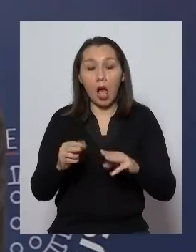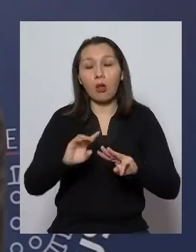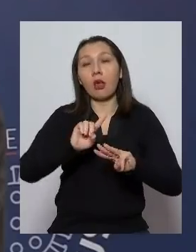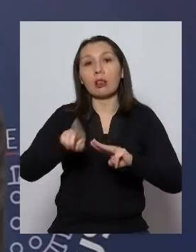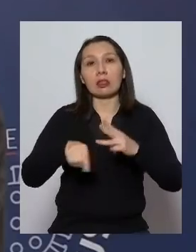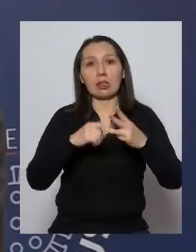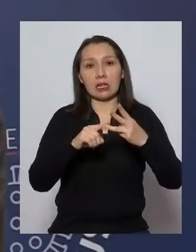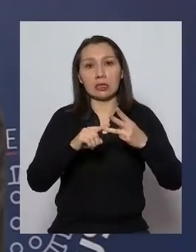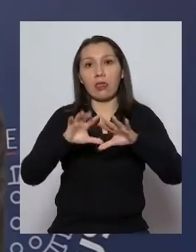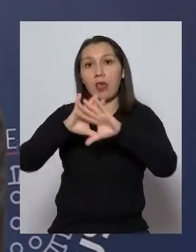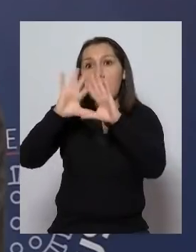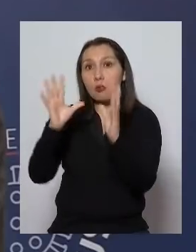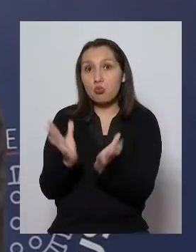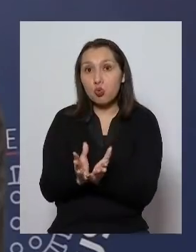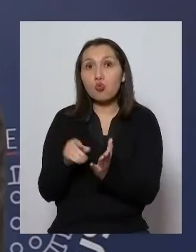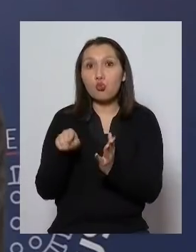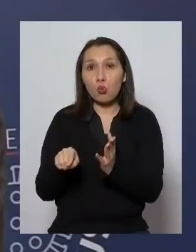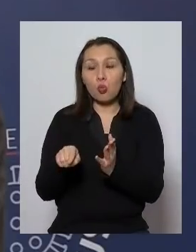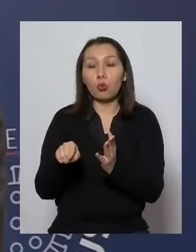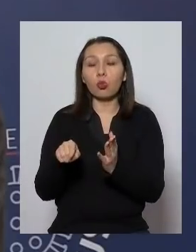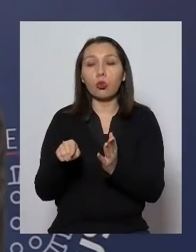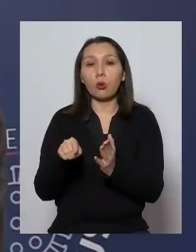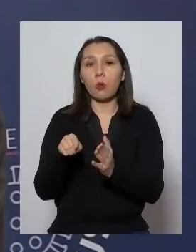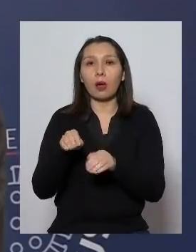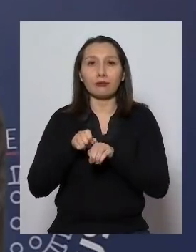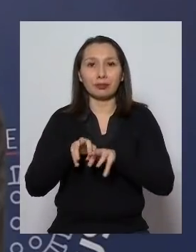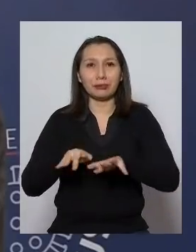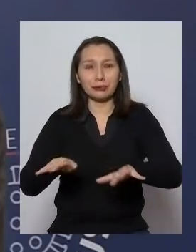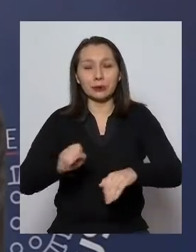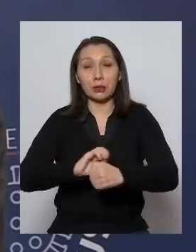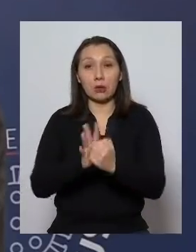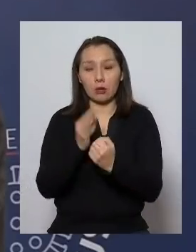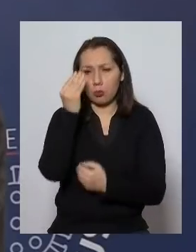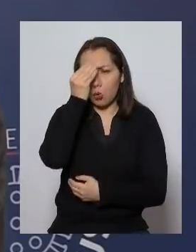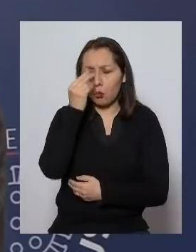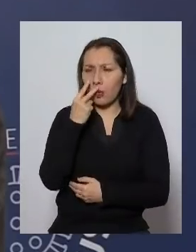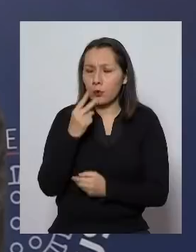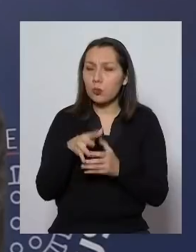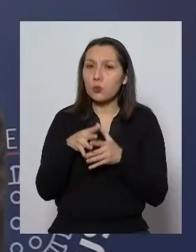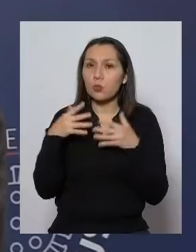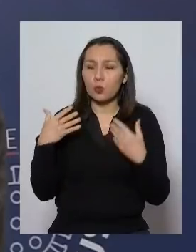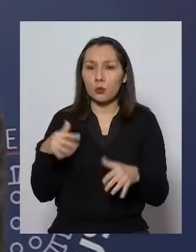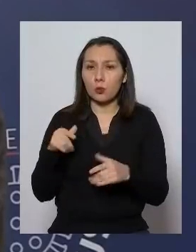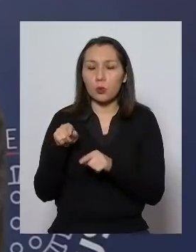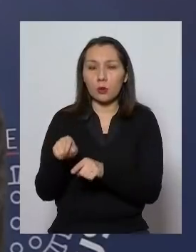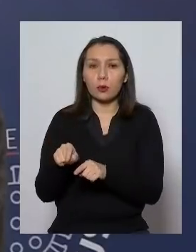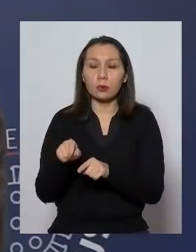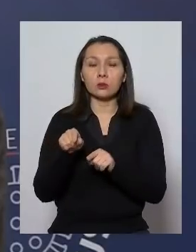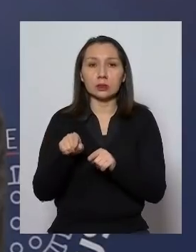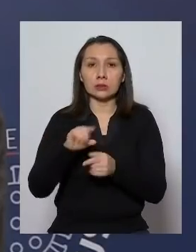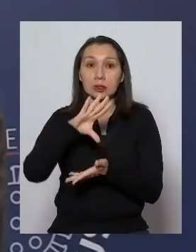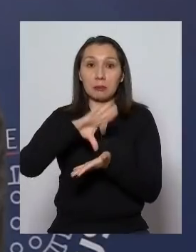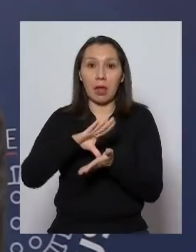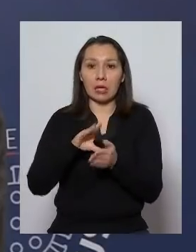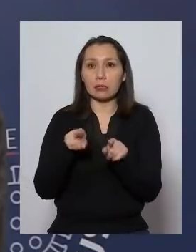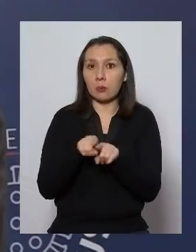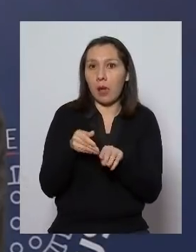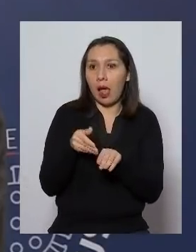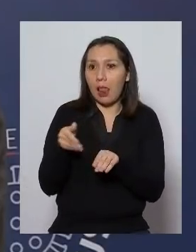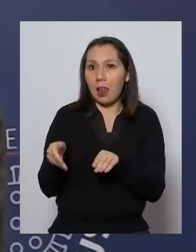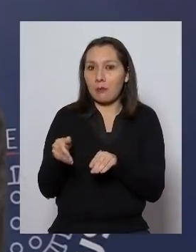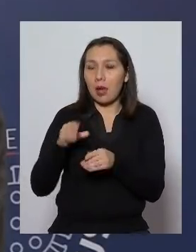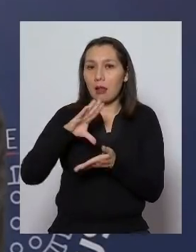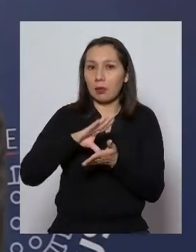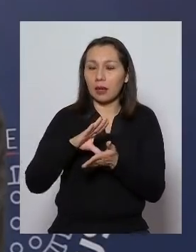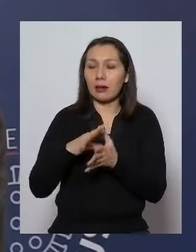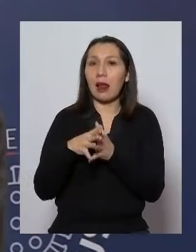tercer lugar en el mundo y nos preocupa, por supuesto, enormemente esta nación hermana,